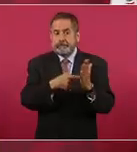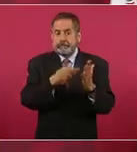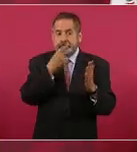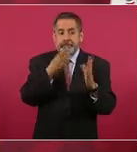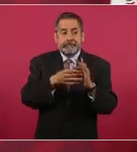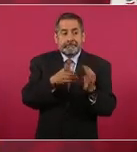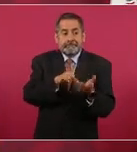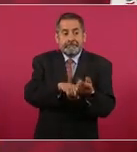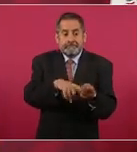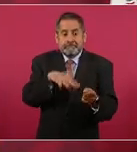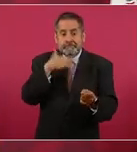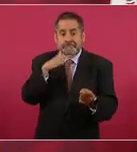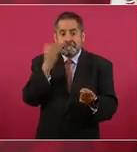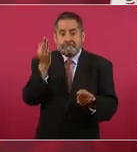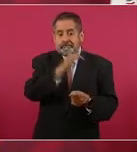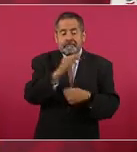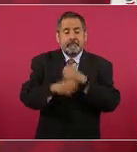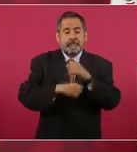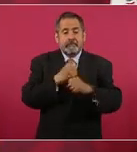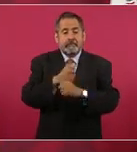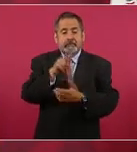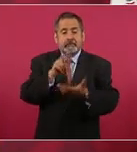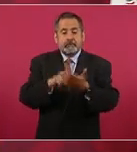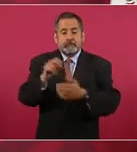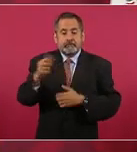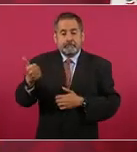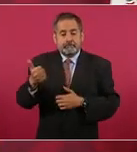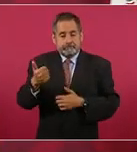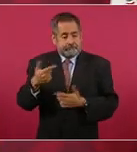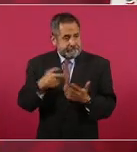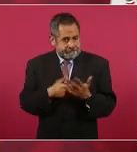el fraude del 2006,